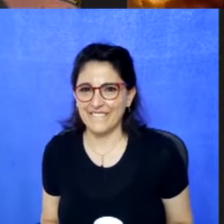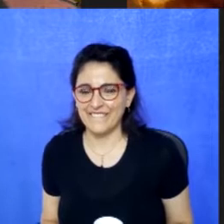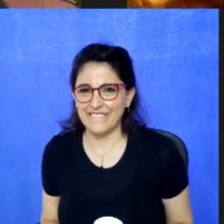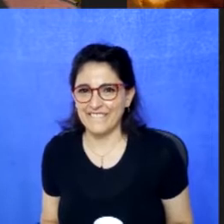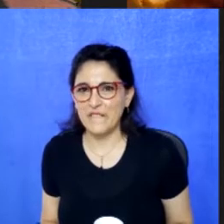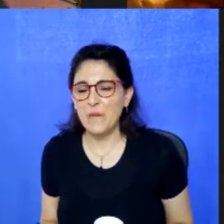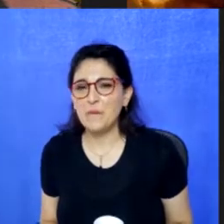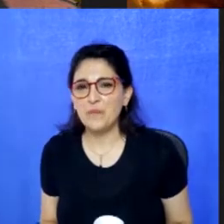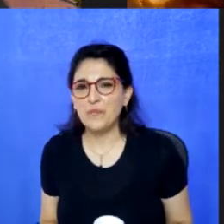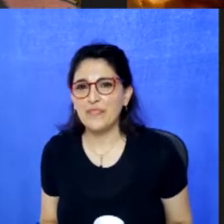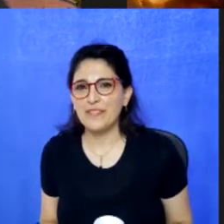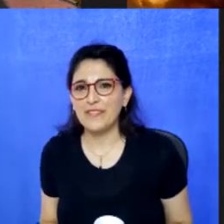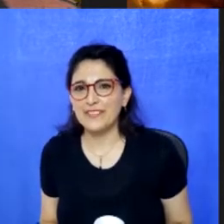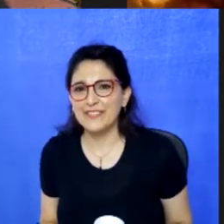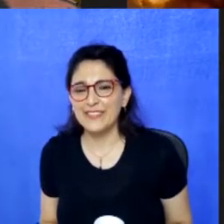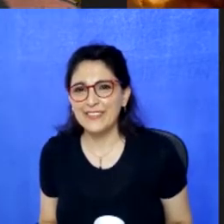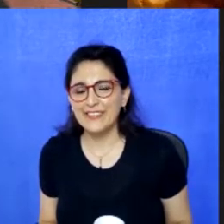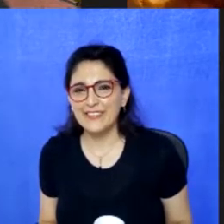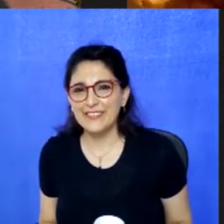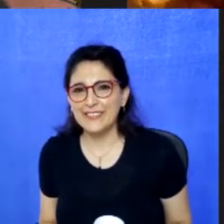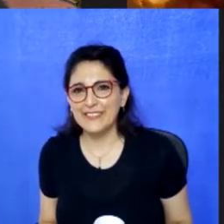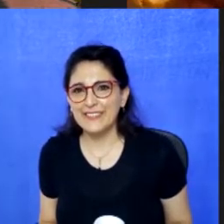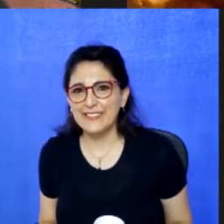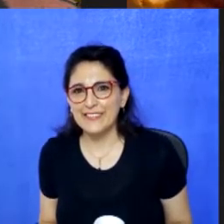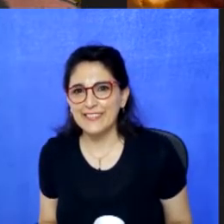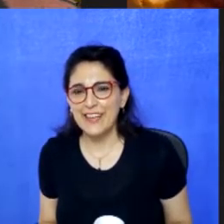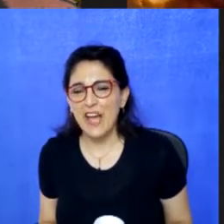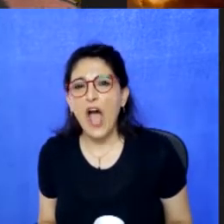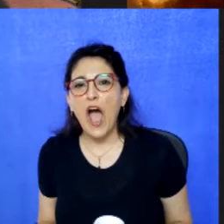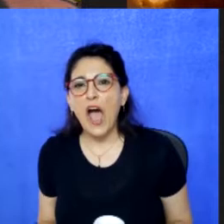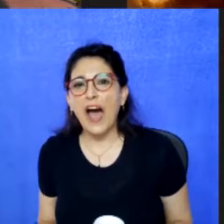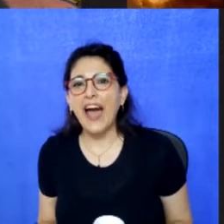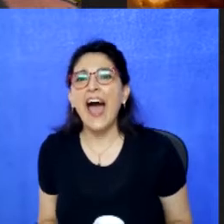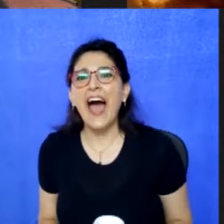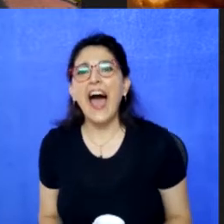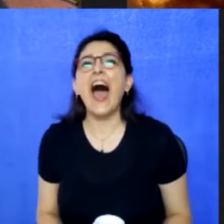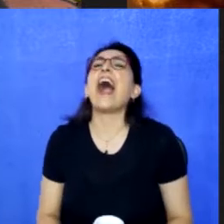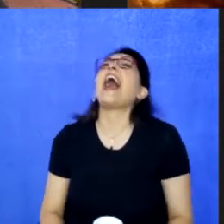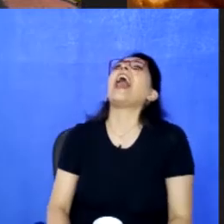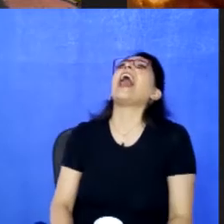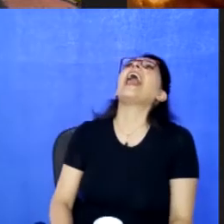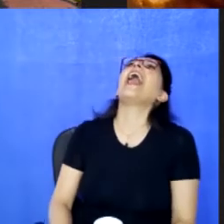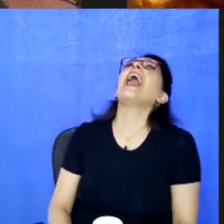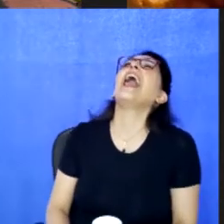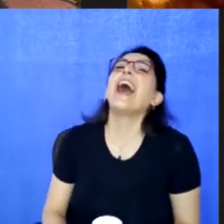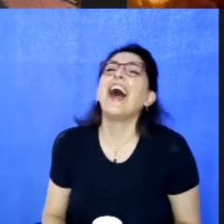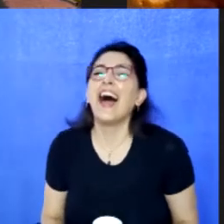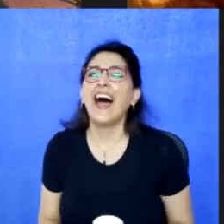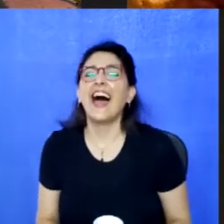Imagínate que Analía, cuando quiere hablar bien de lo francés, me llama a mí. Yo quiero matarla.